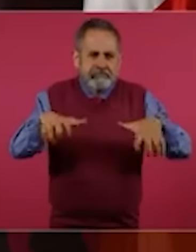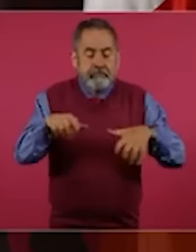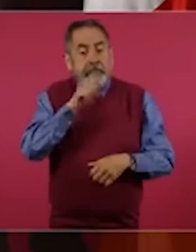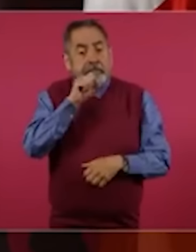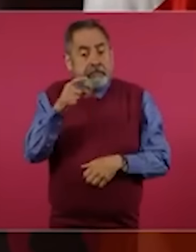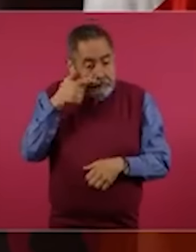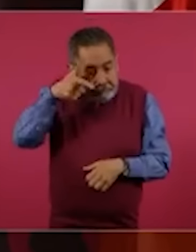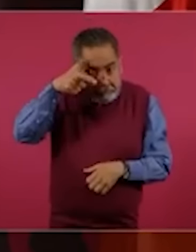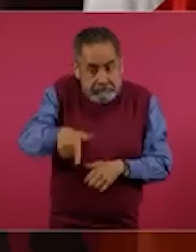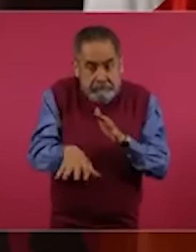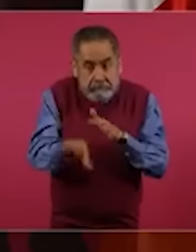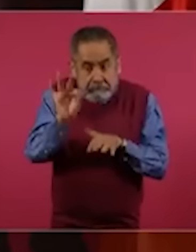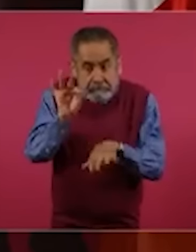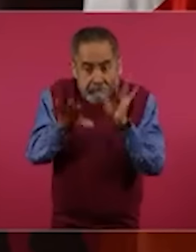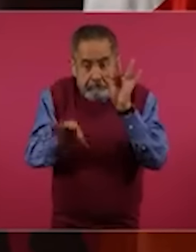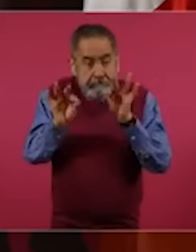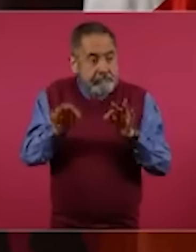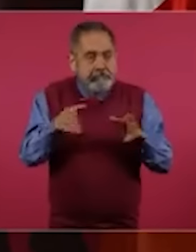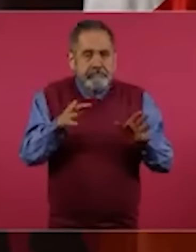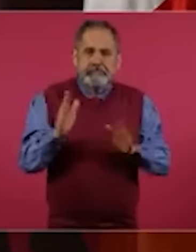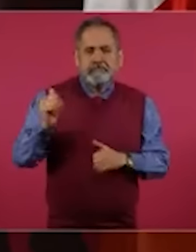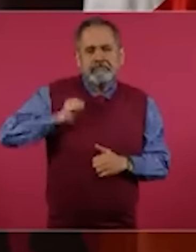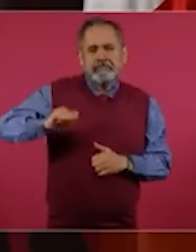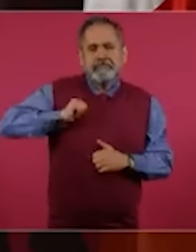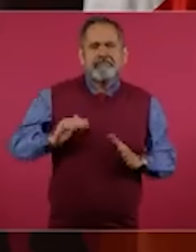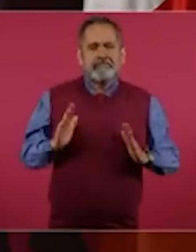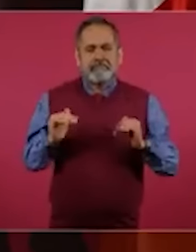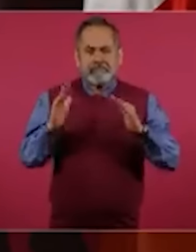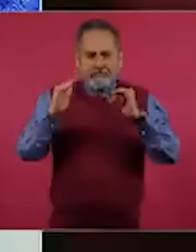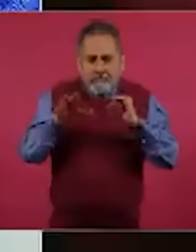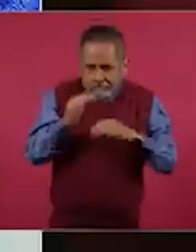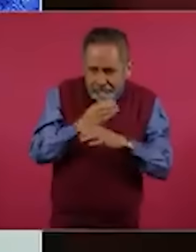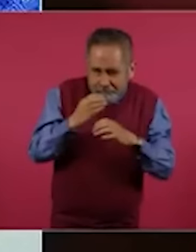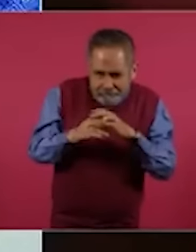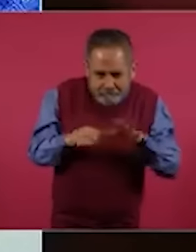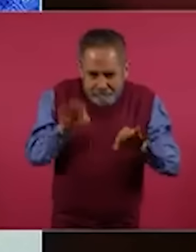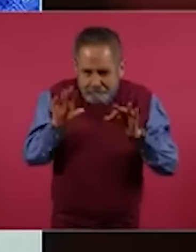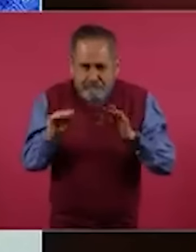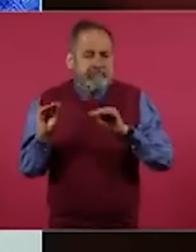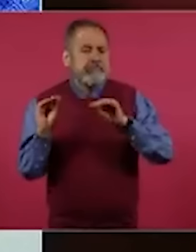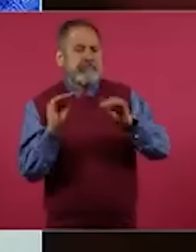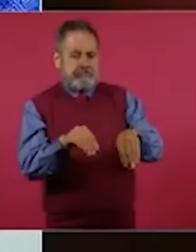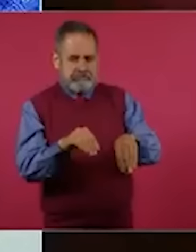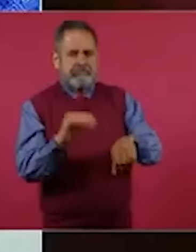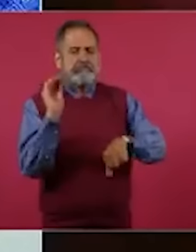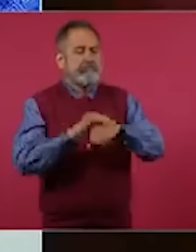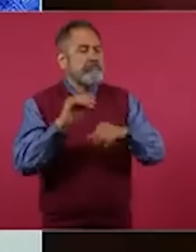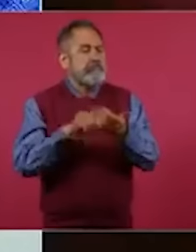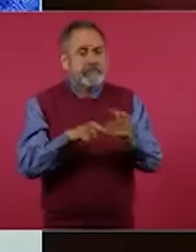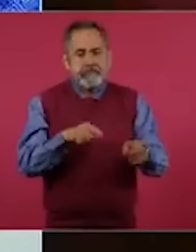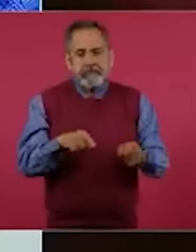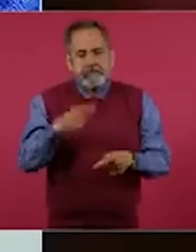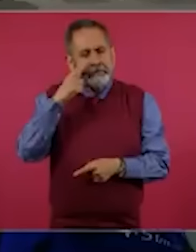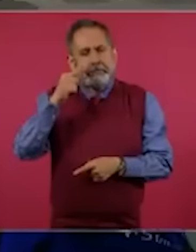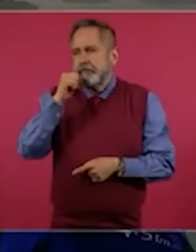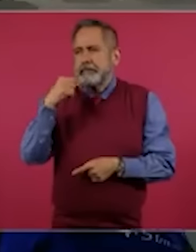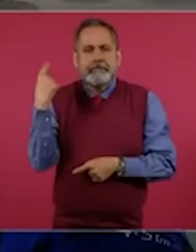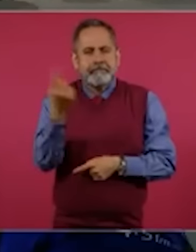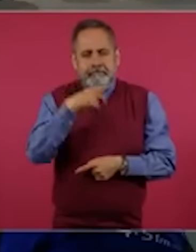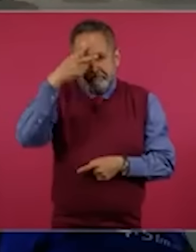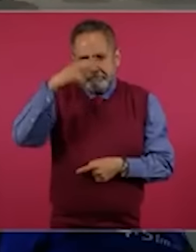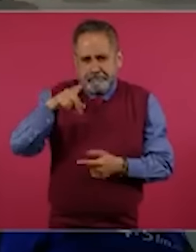hemos encontrado durante el desarrollo de este proyecto. En México siempre vamos a encontrar la